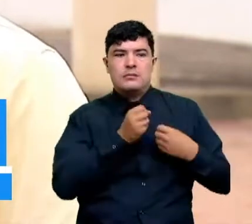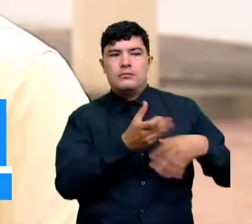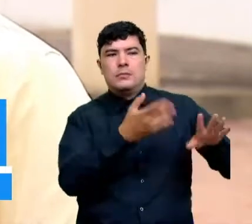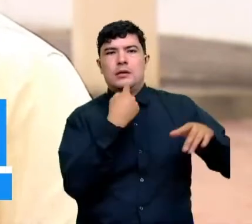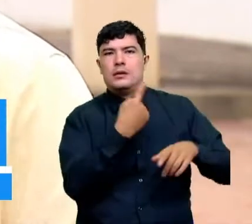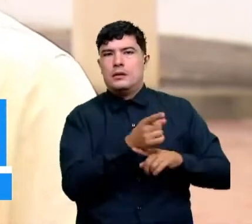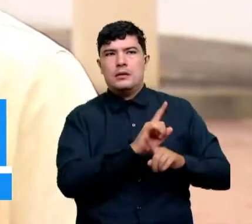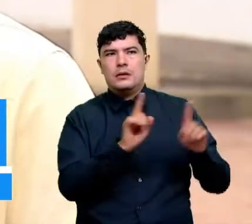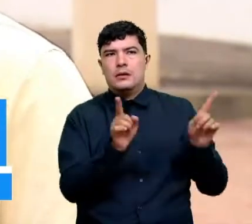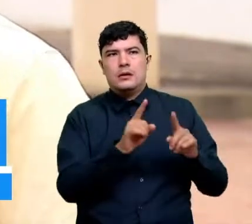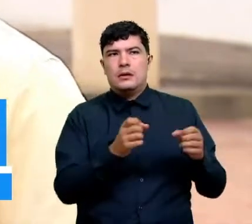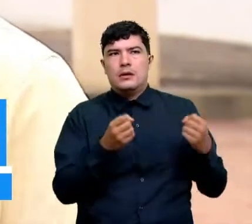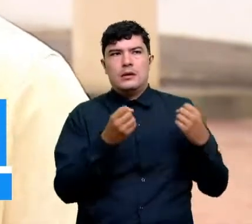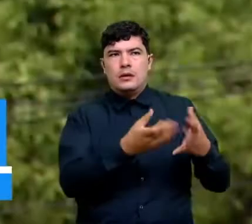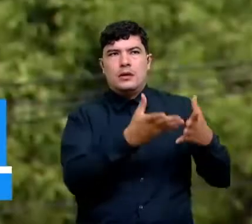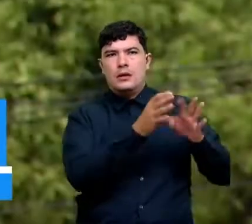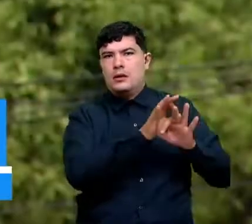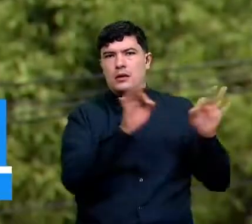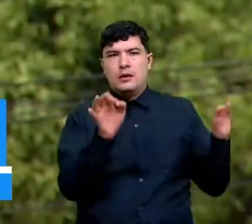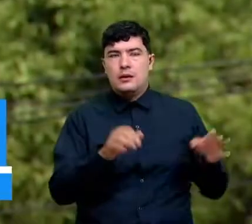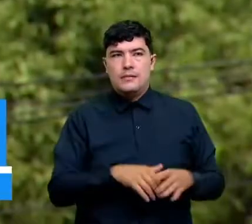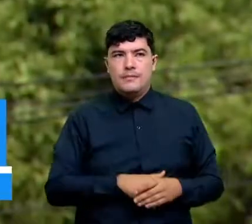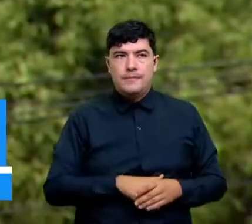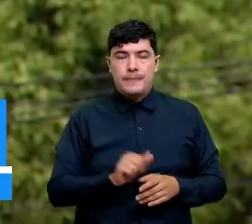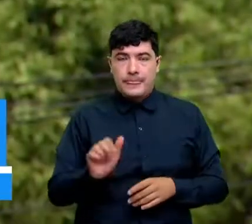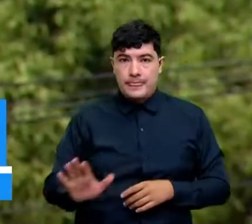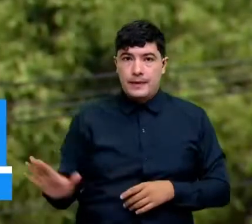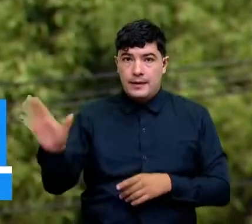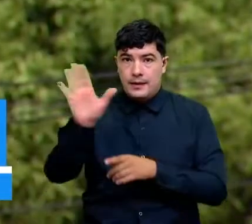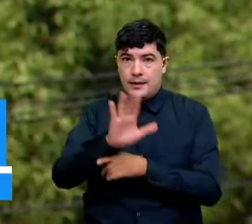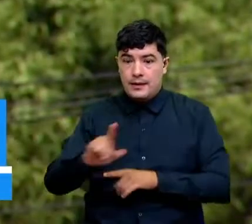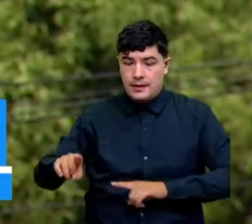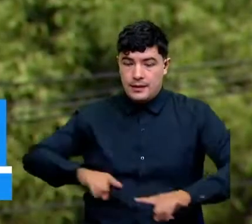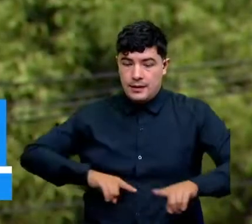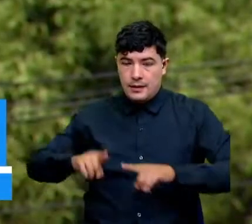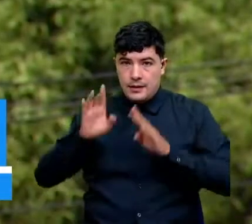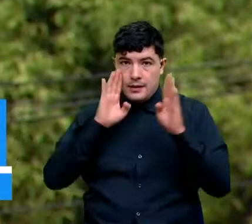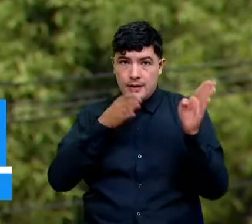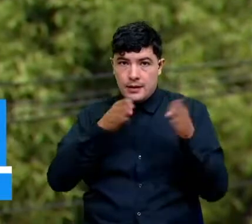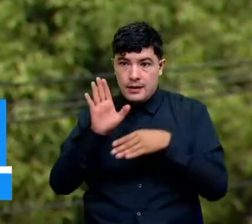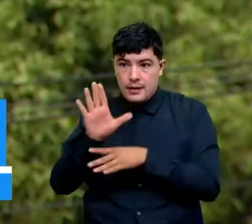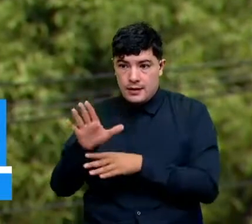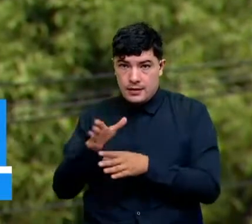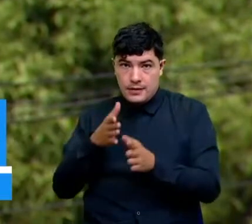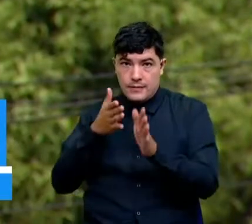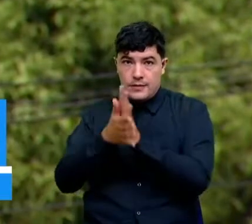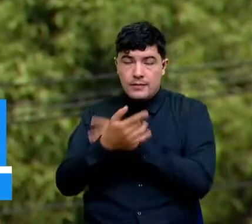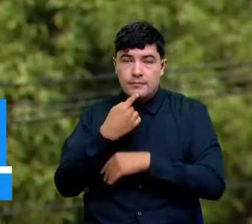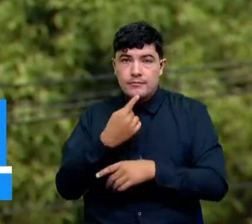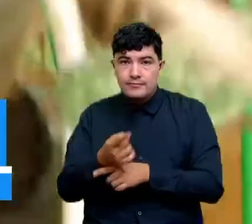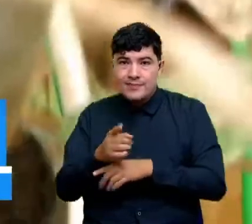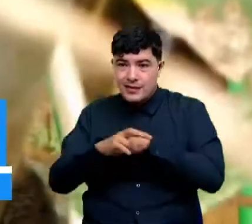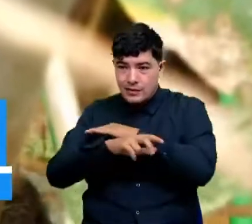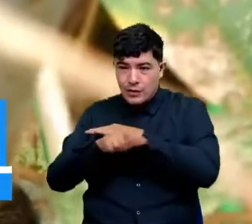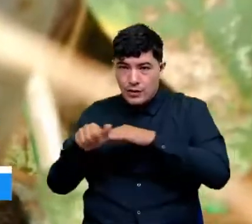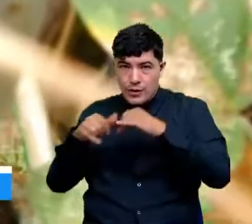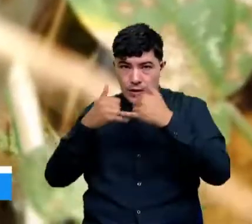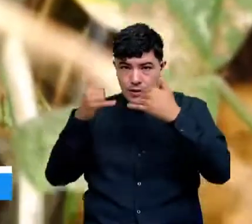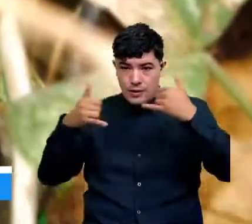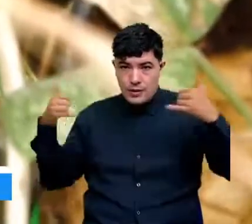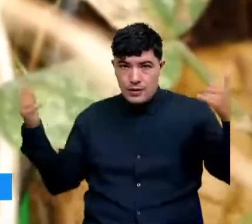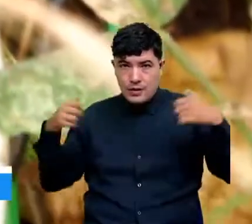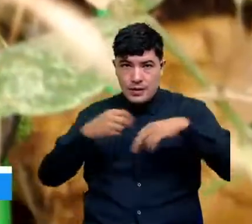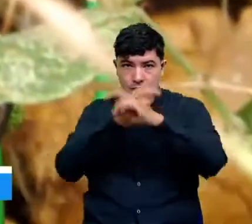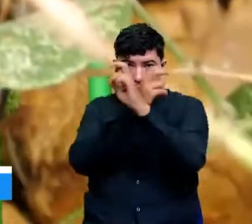dijeron que ellos eso nunca le entregaron a ellos eso. El Departamento Administrativo de Planeación Municipal informó que el caso de robo del cableado en el Parque